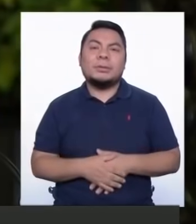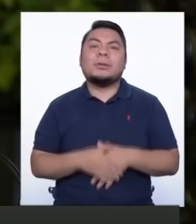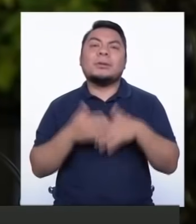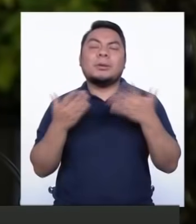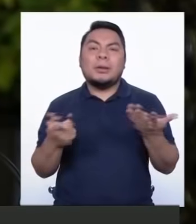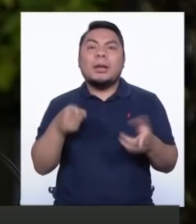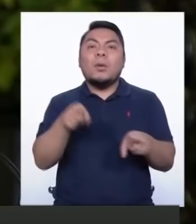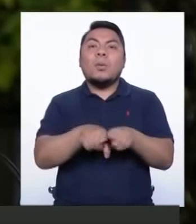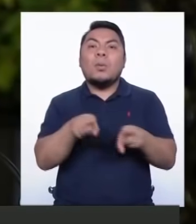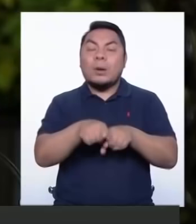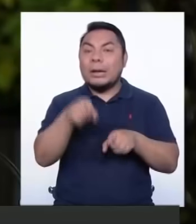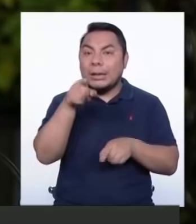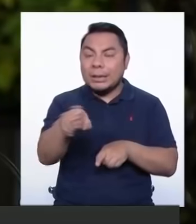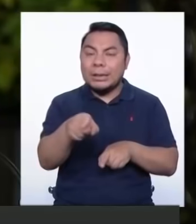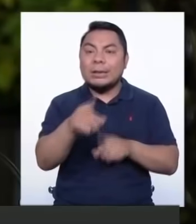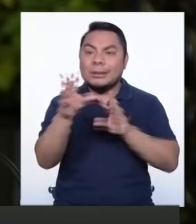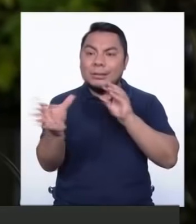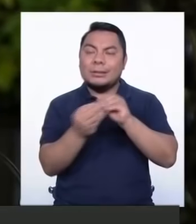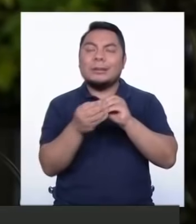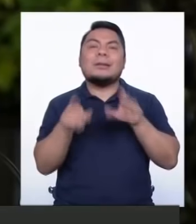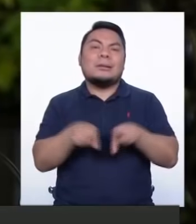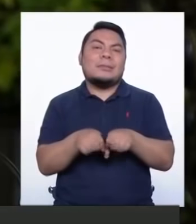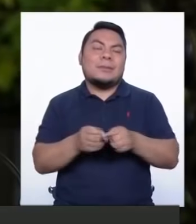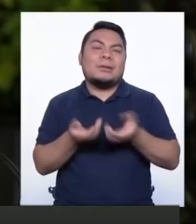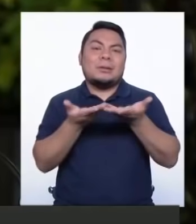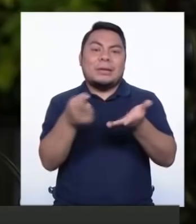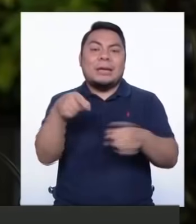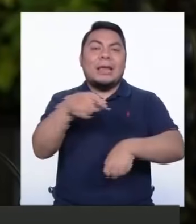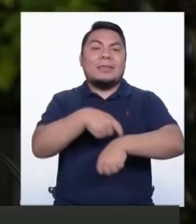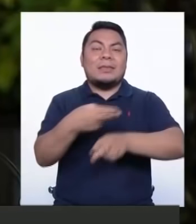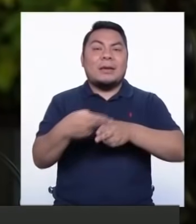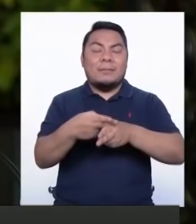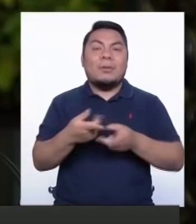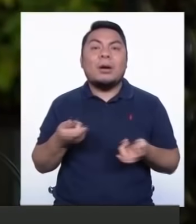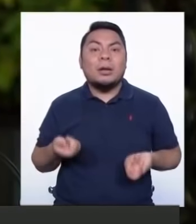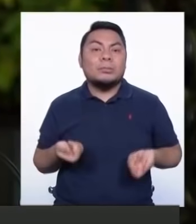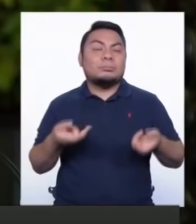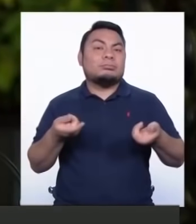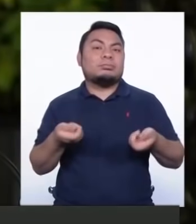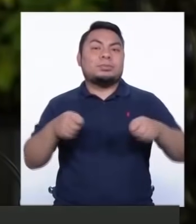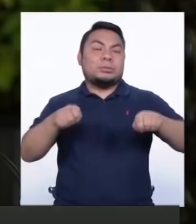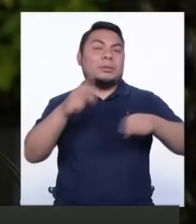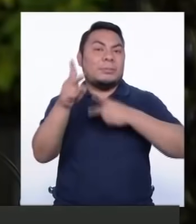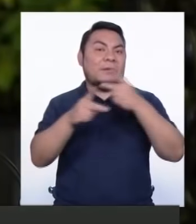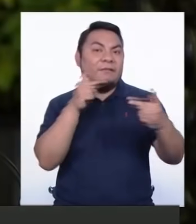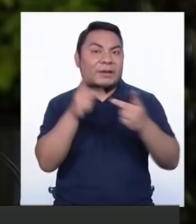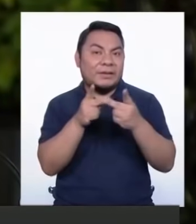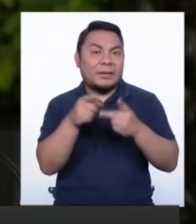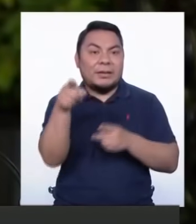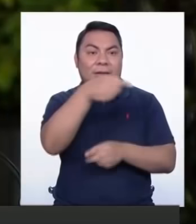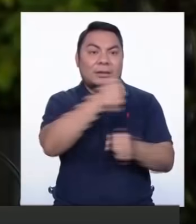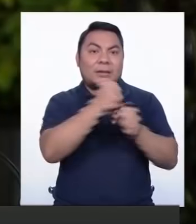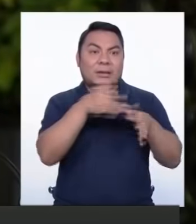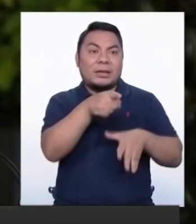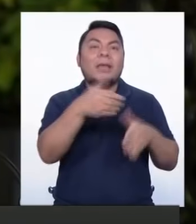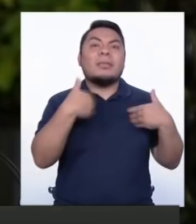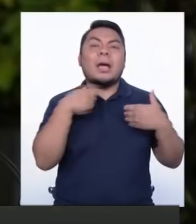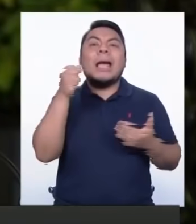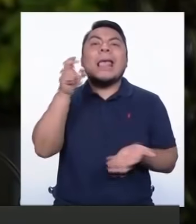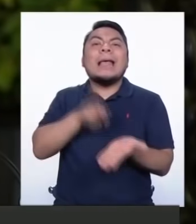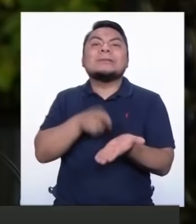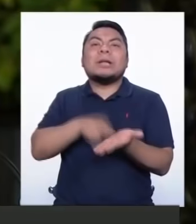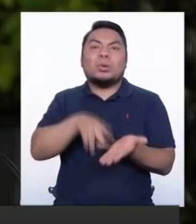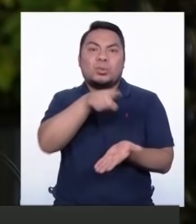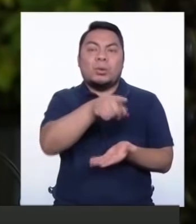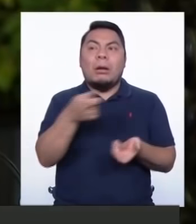manera adicional, también vamos a garantizar que durante este periodo de suspensión perfecta los trabajadores cuenten con e-salud, cuenten